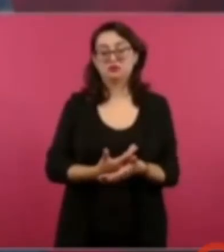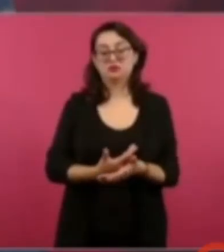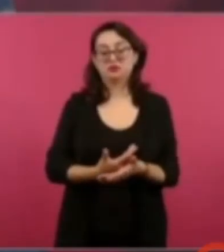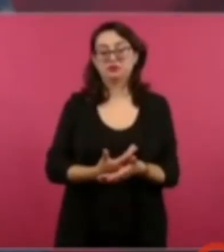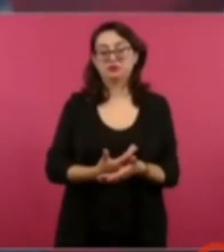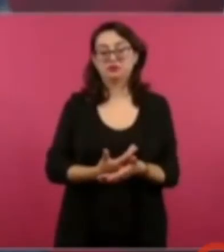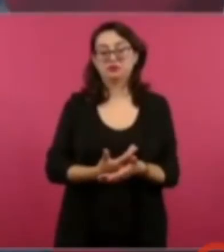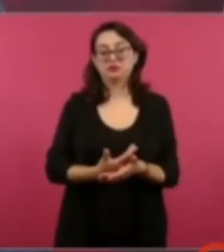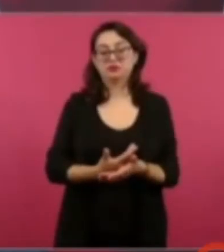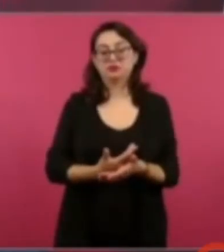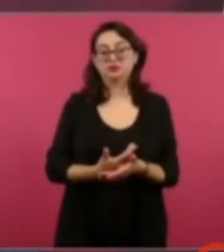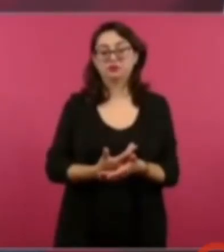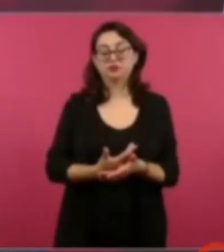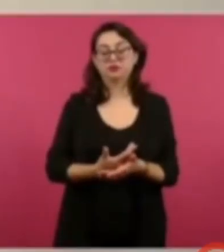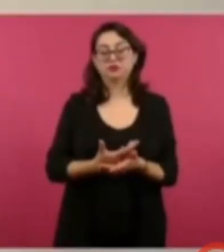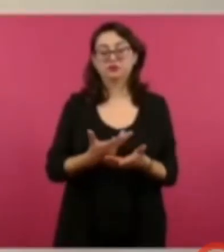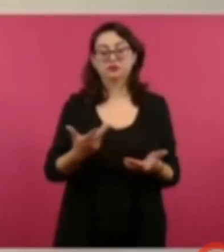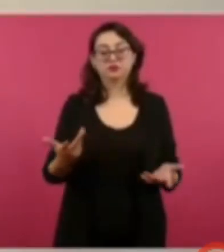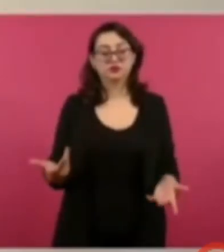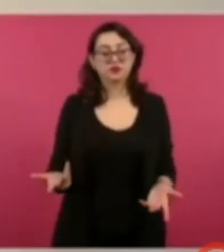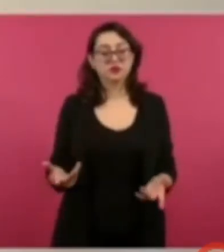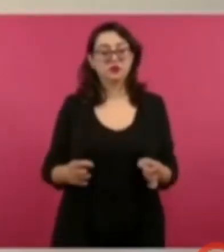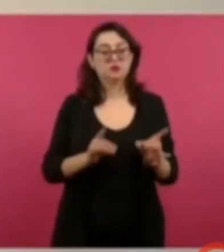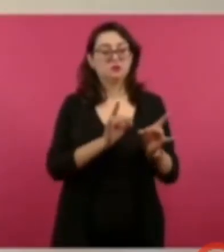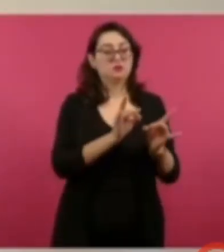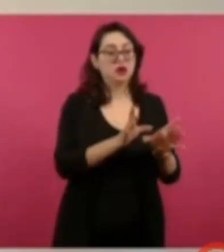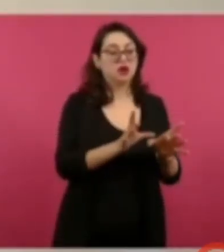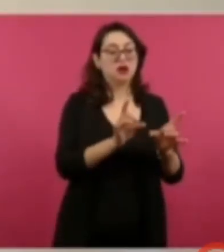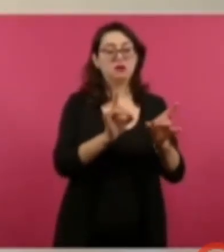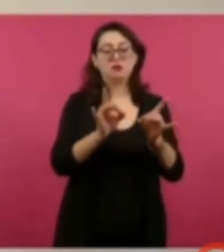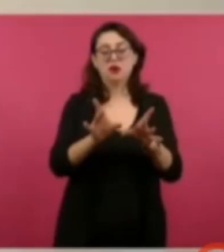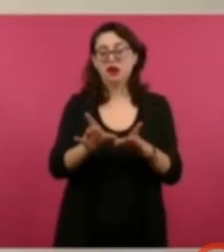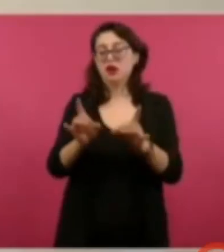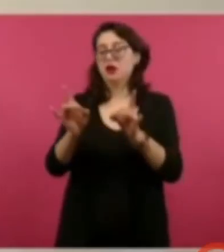se constituyeron grupos,